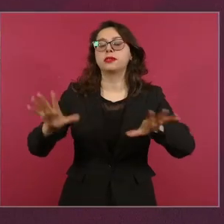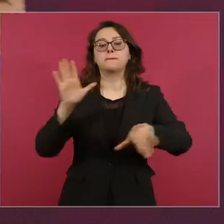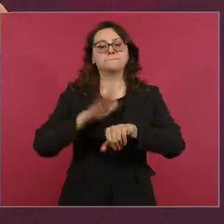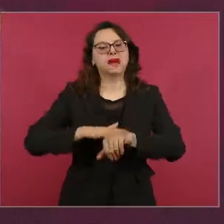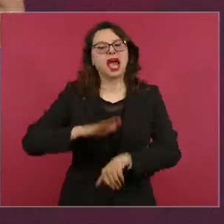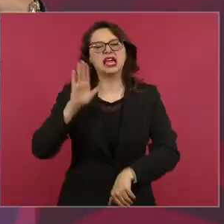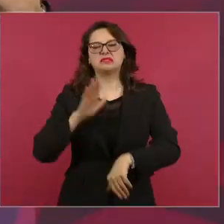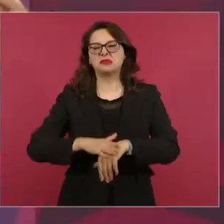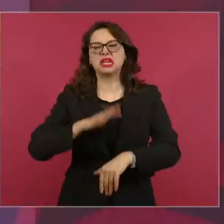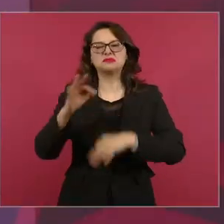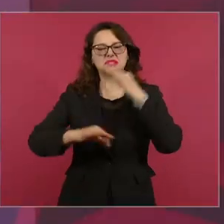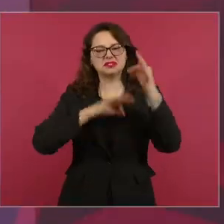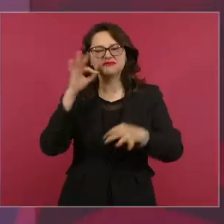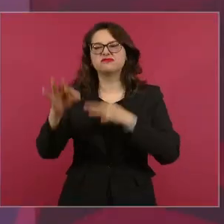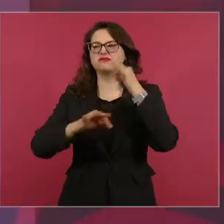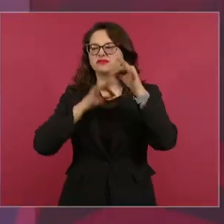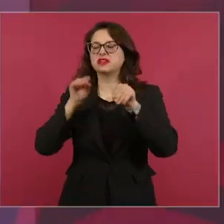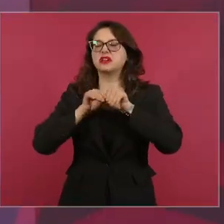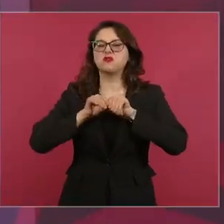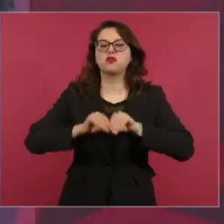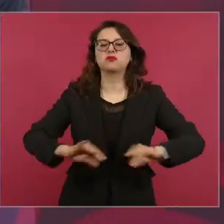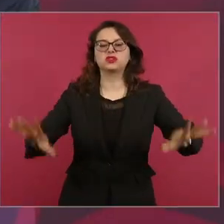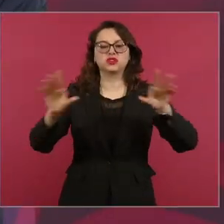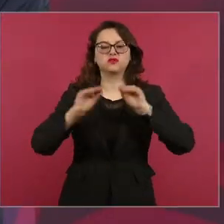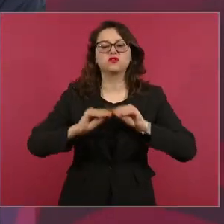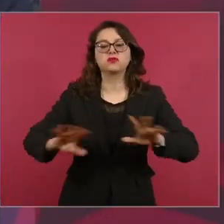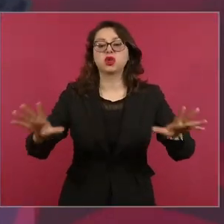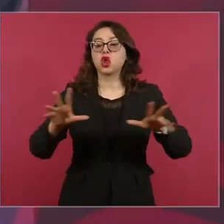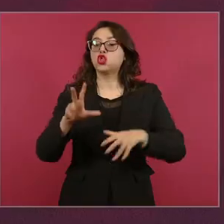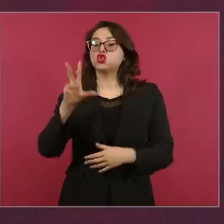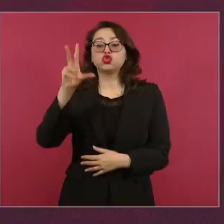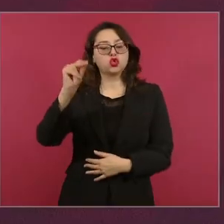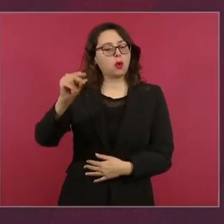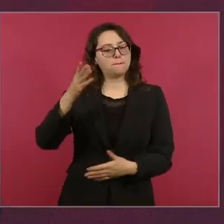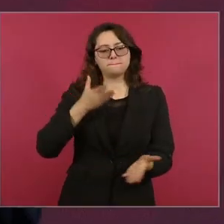informar, informar, informar, informar. No orientar,